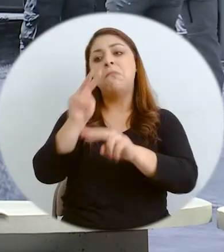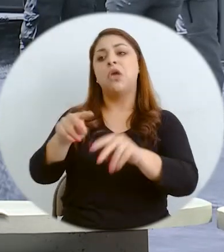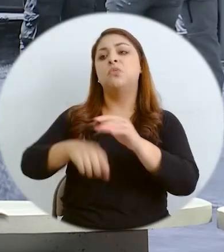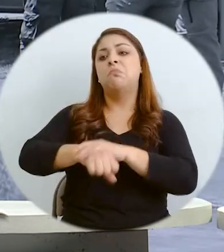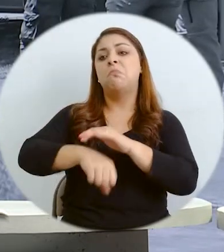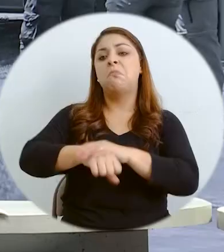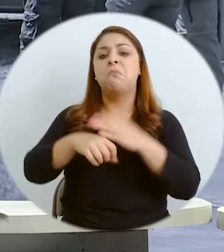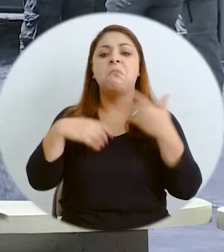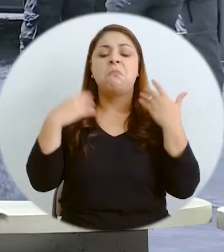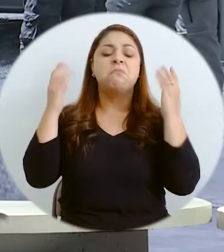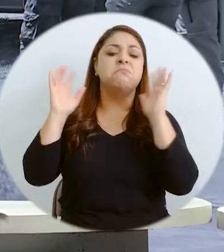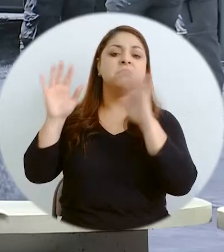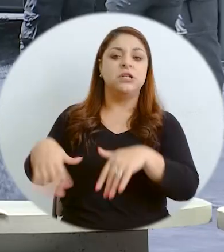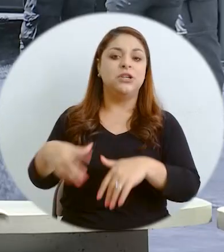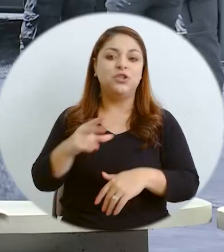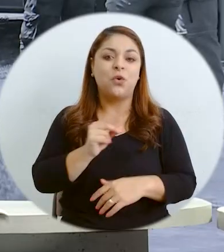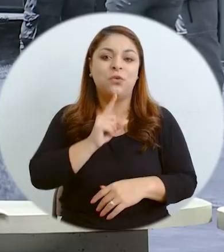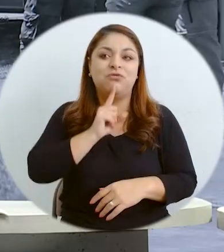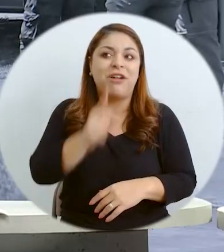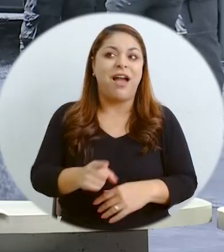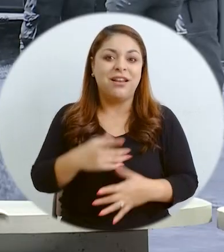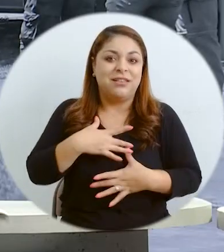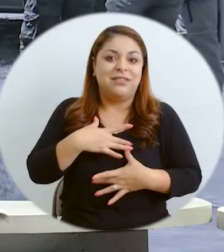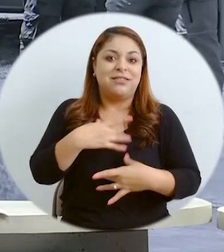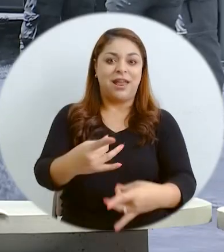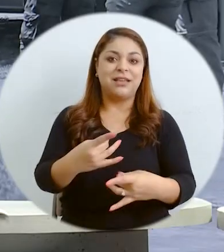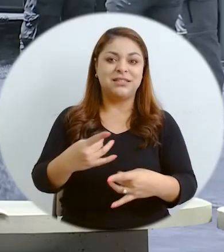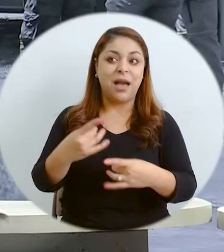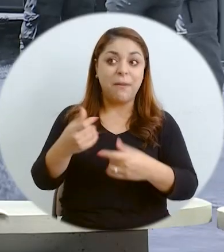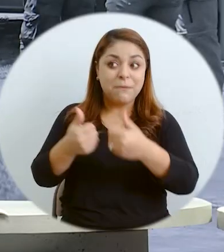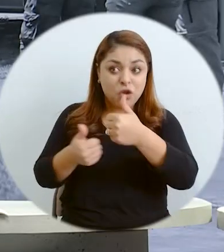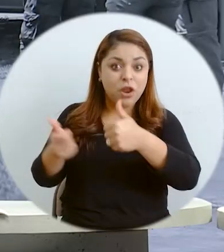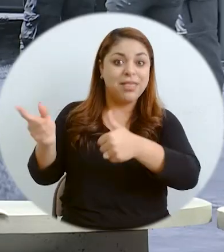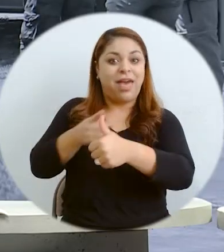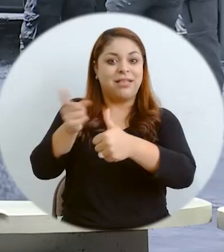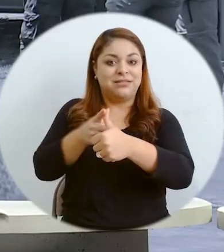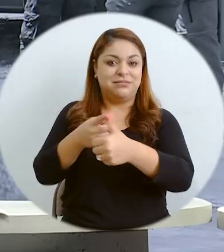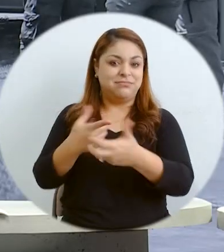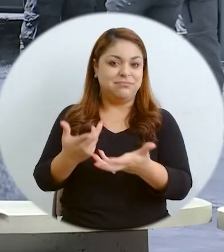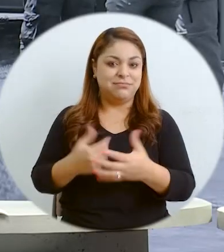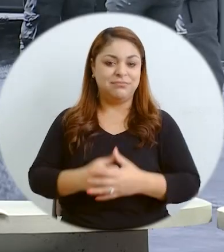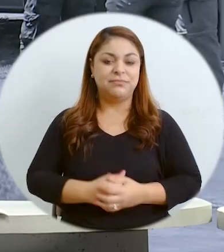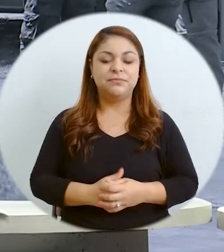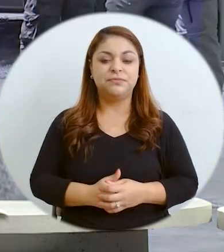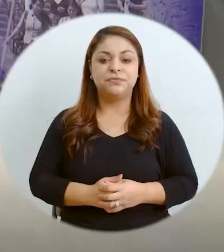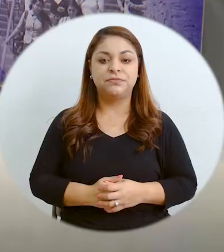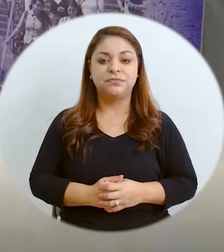entretenida con el partido del domingo, y lo que realmente es prioritario pues se queda como por ahí.